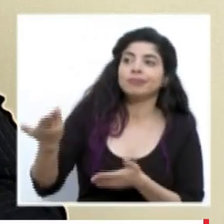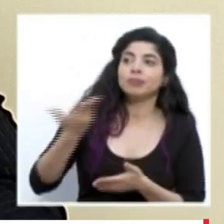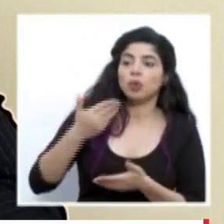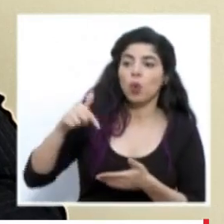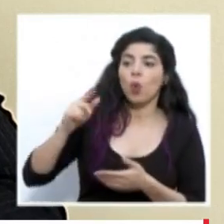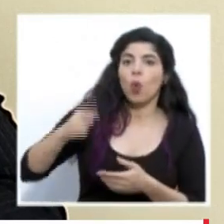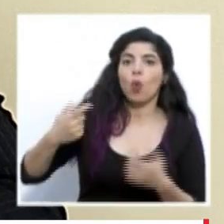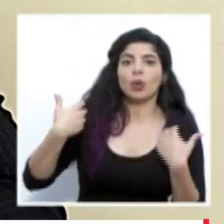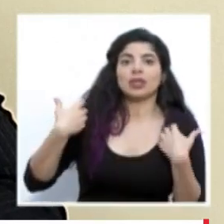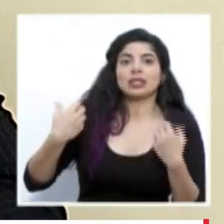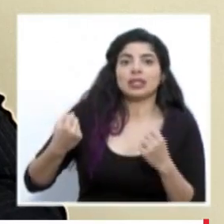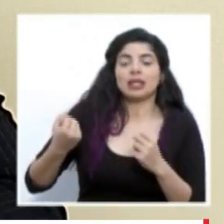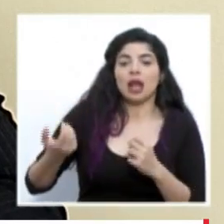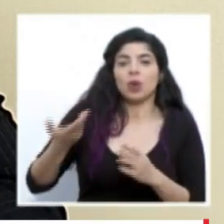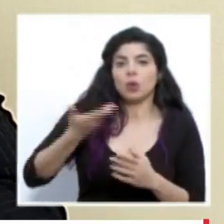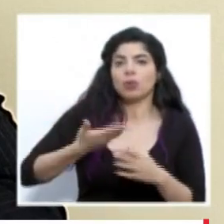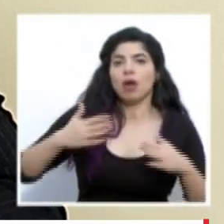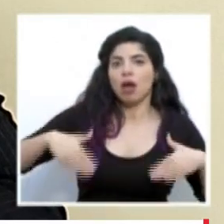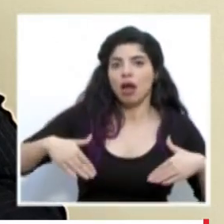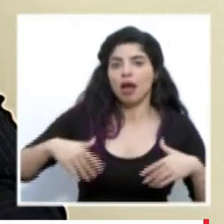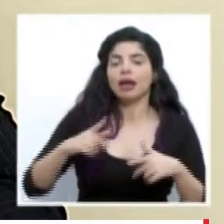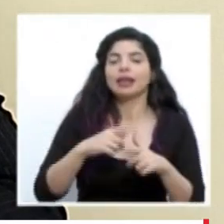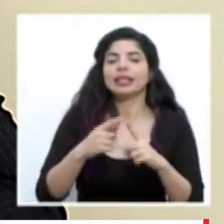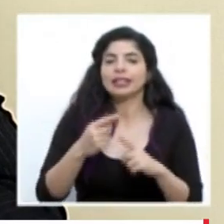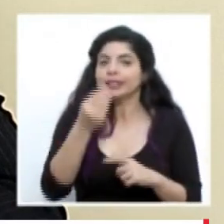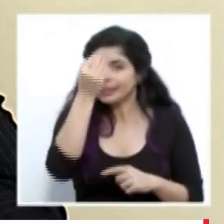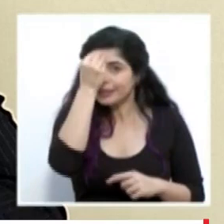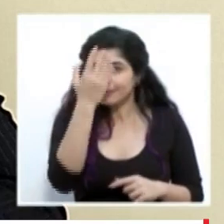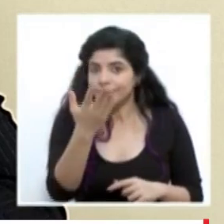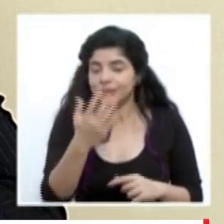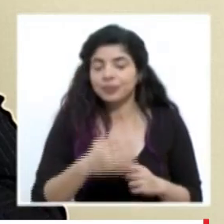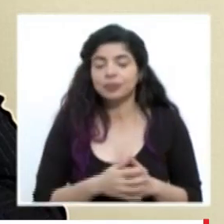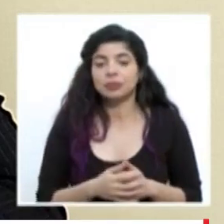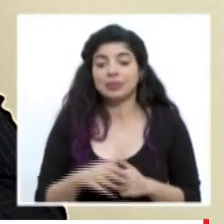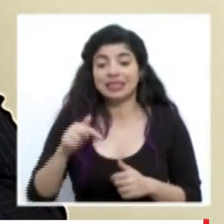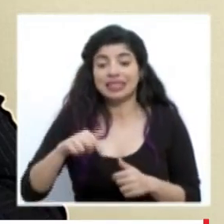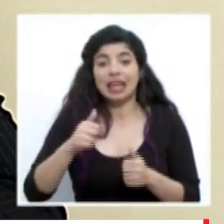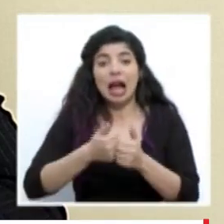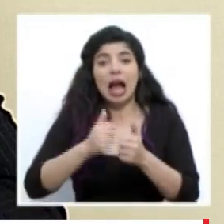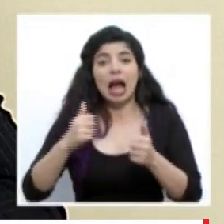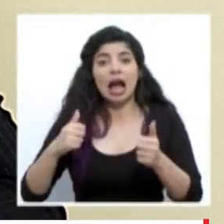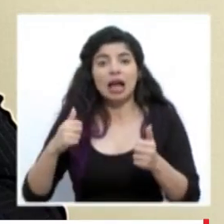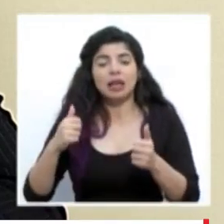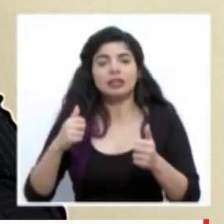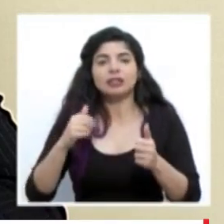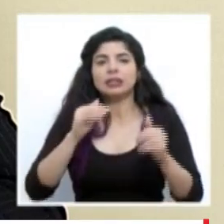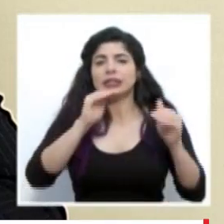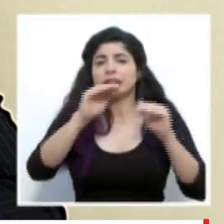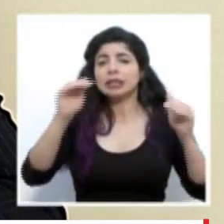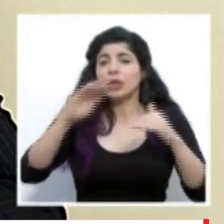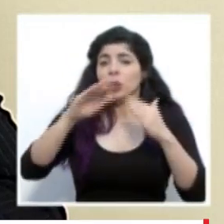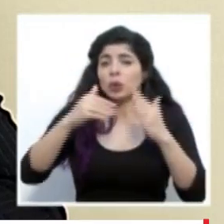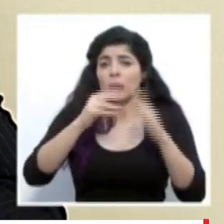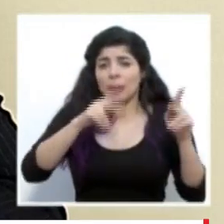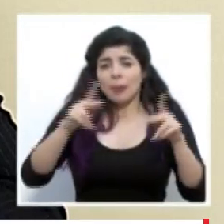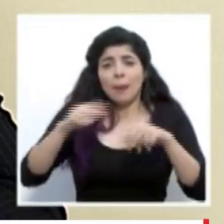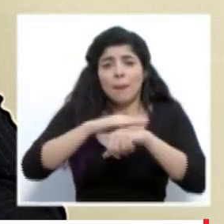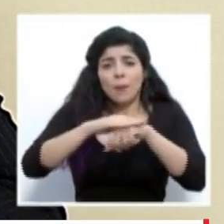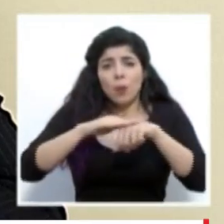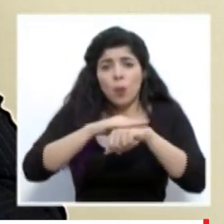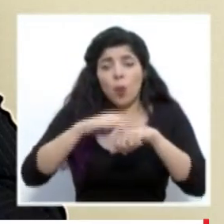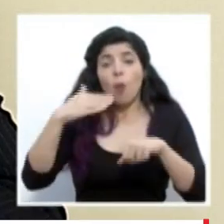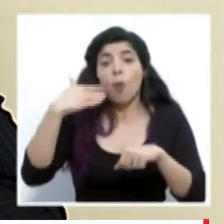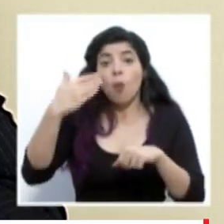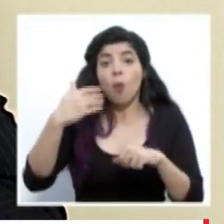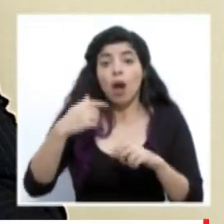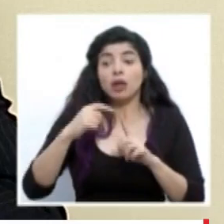Entonces, también indicar que este retraso, llamar a todas las personas a que por favor, cuando ya se